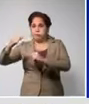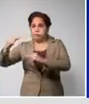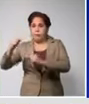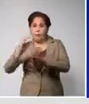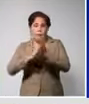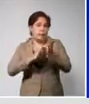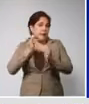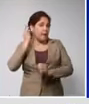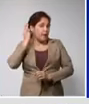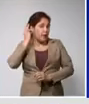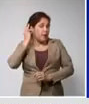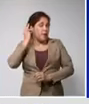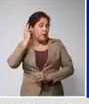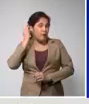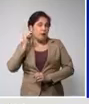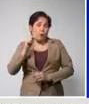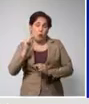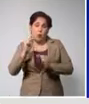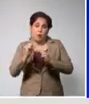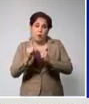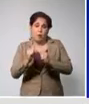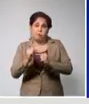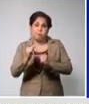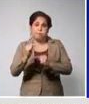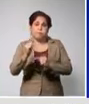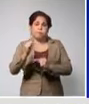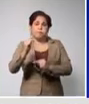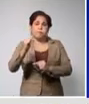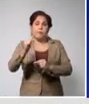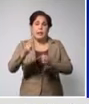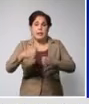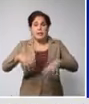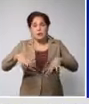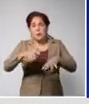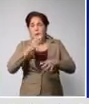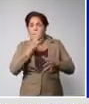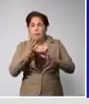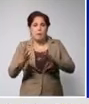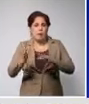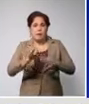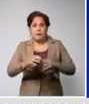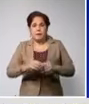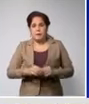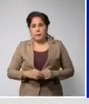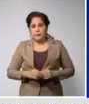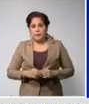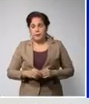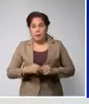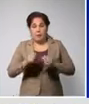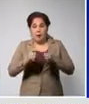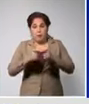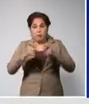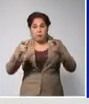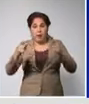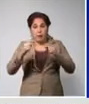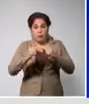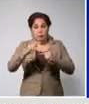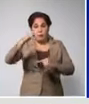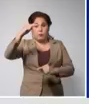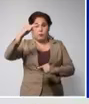que vamos a quedar en una situación similar, que fue la más alta que habíamos tenido en Cuba.